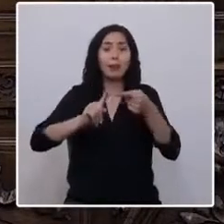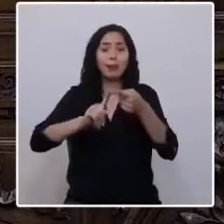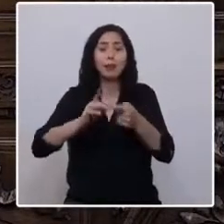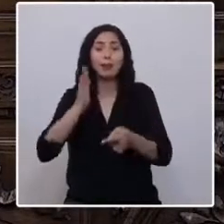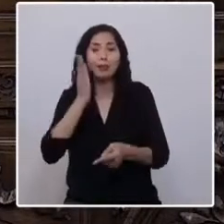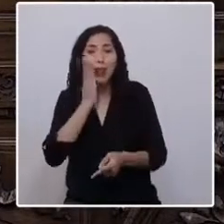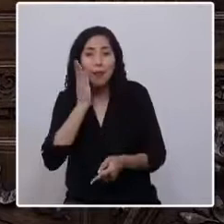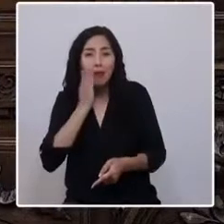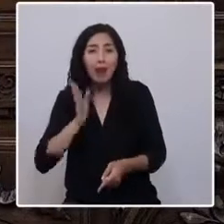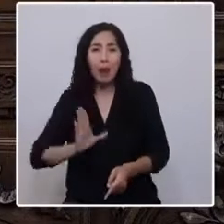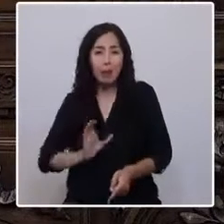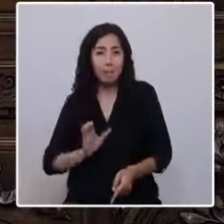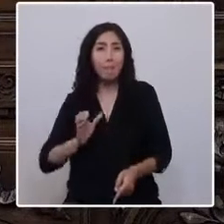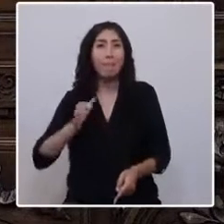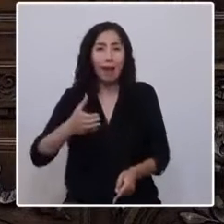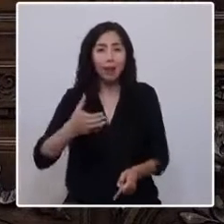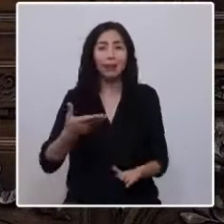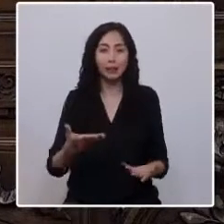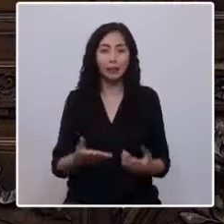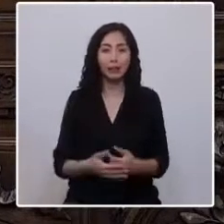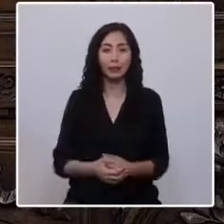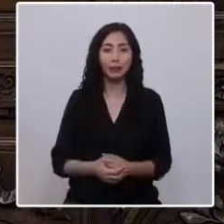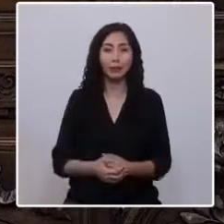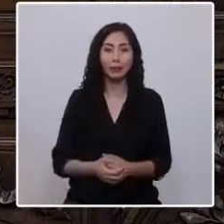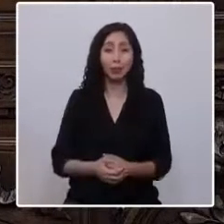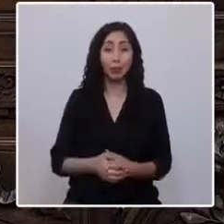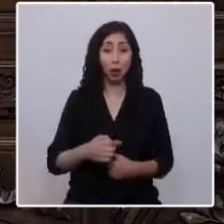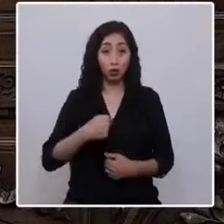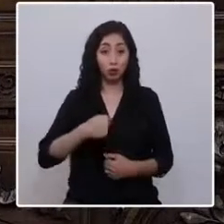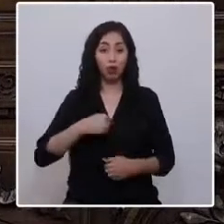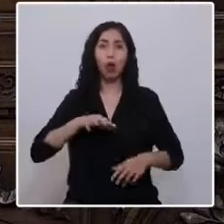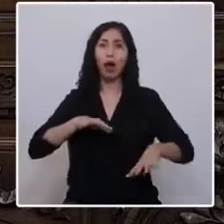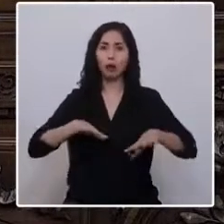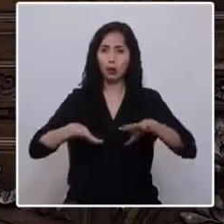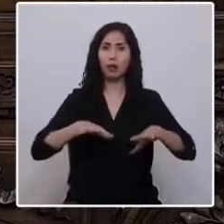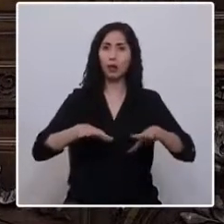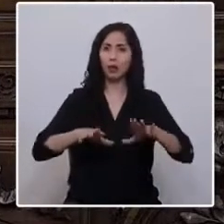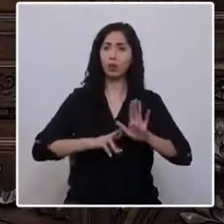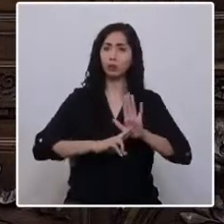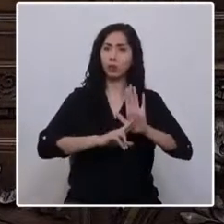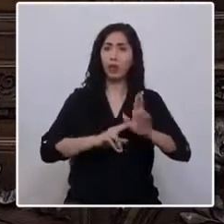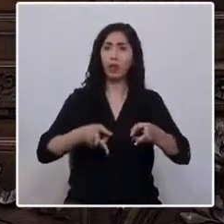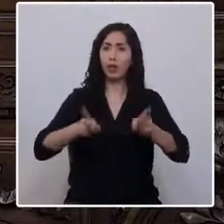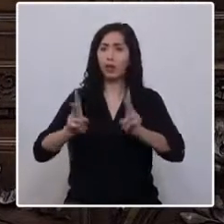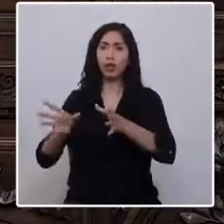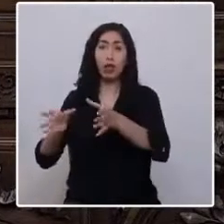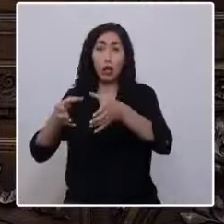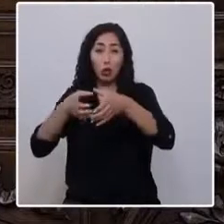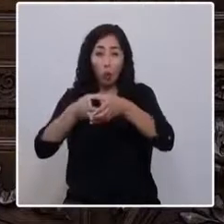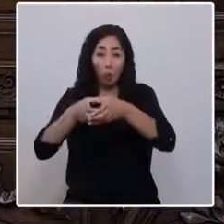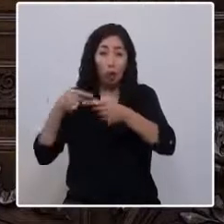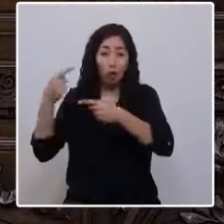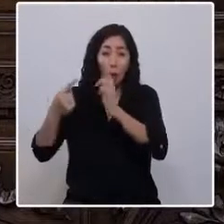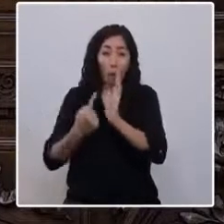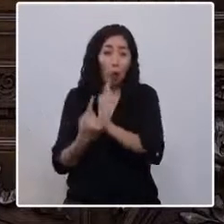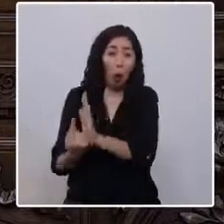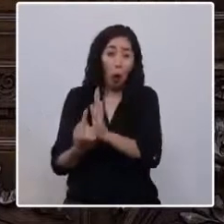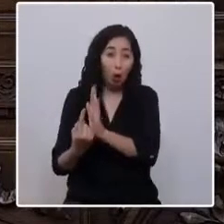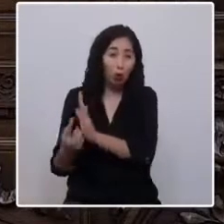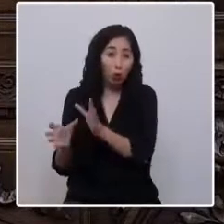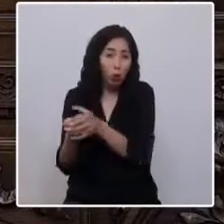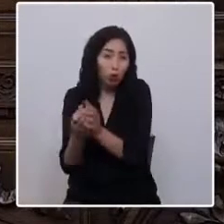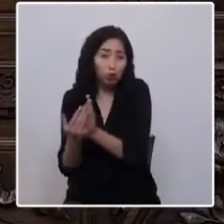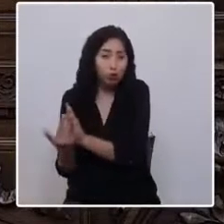puede proyectar y fraguar. Soy activista por los derechos de grupos históricamente oprimidos, investida